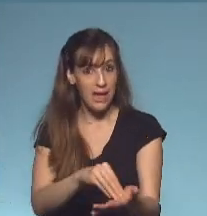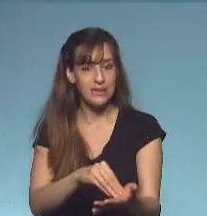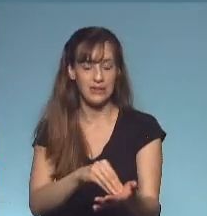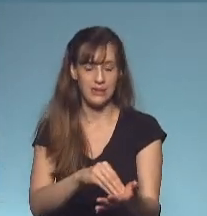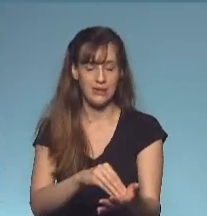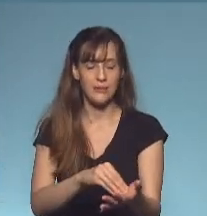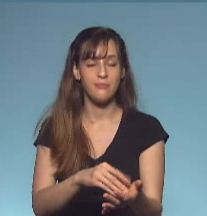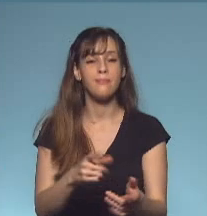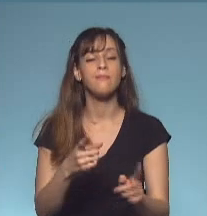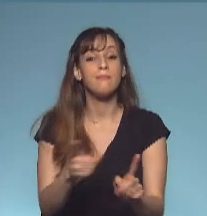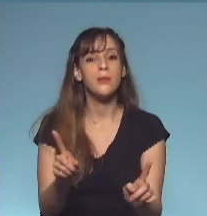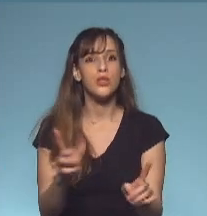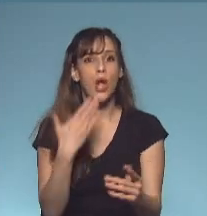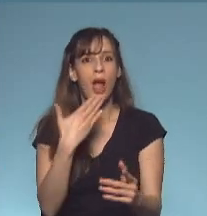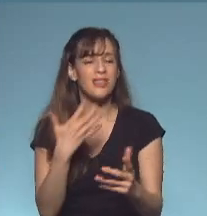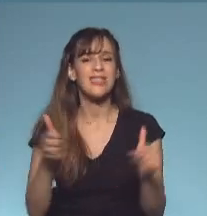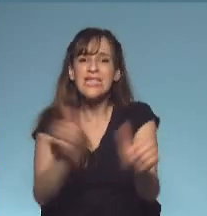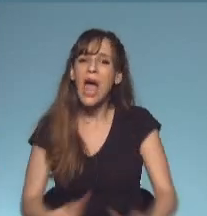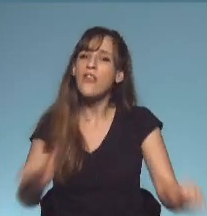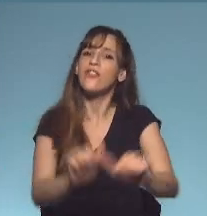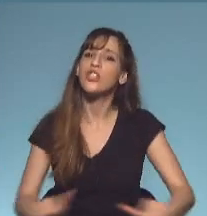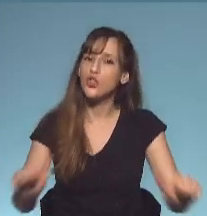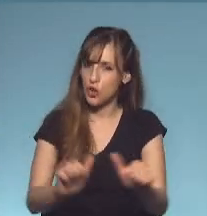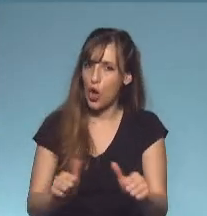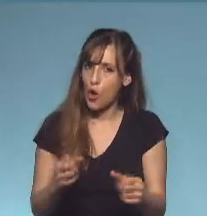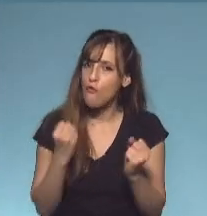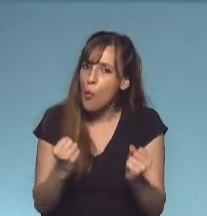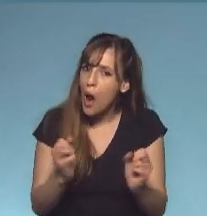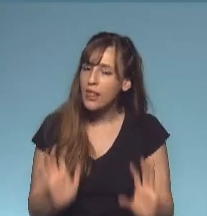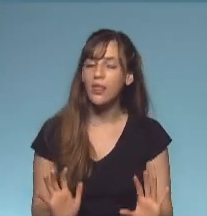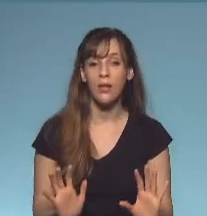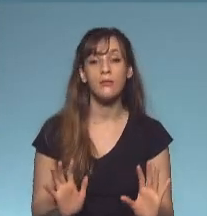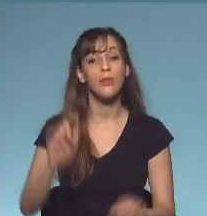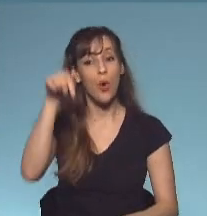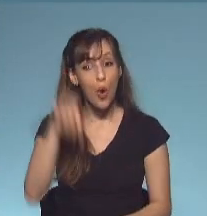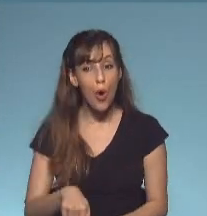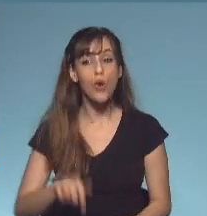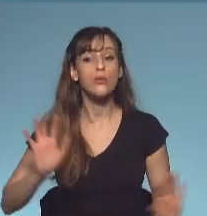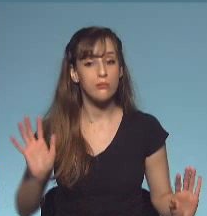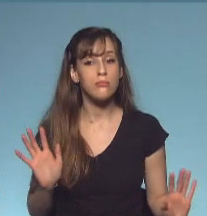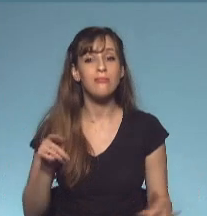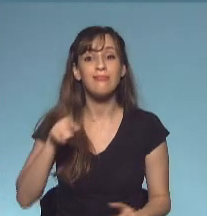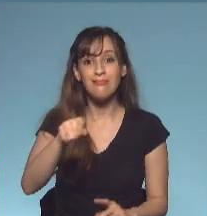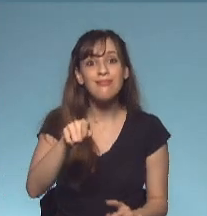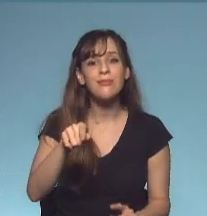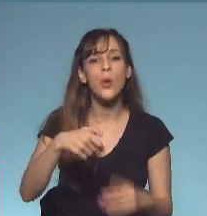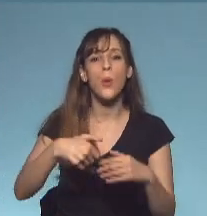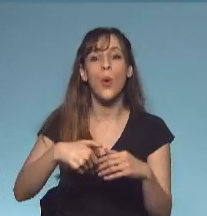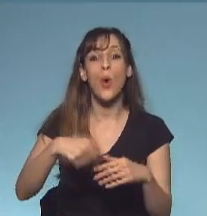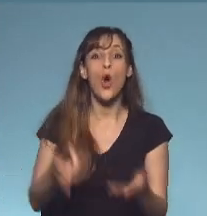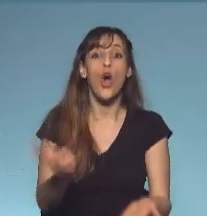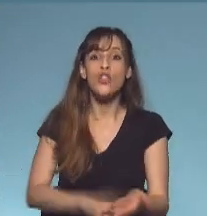gran mérito es que no haya faltado atención sanitaria, hoy podemos decir que ese logro está de nuevo en